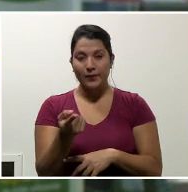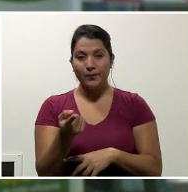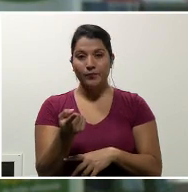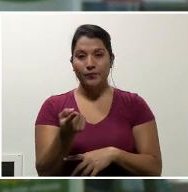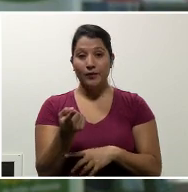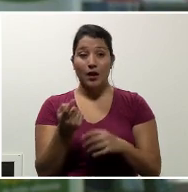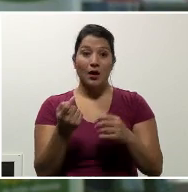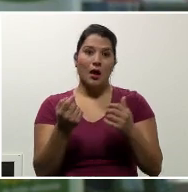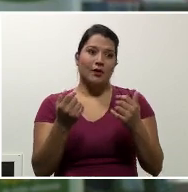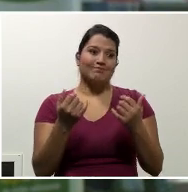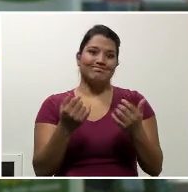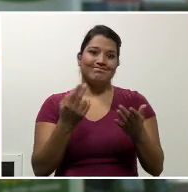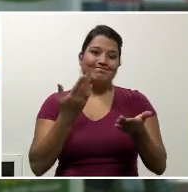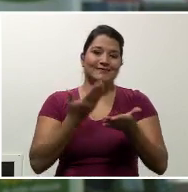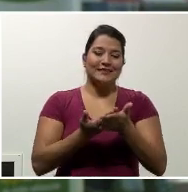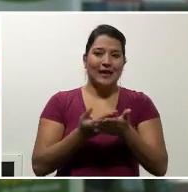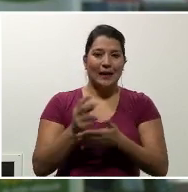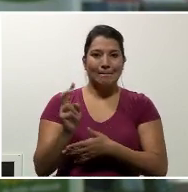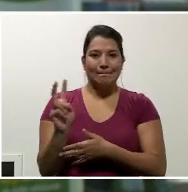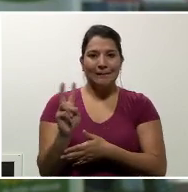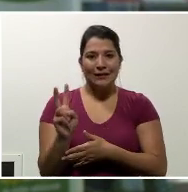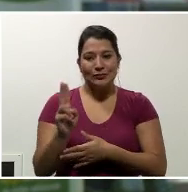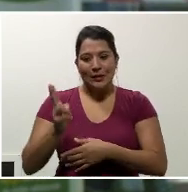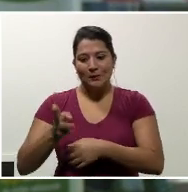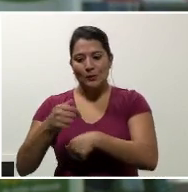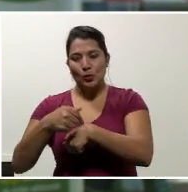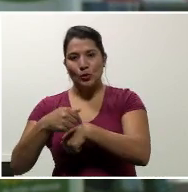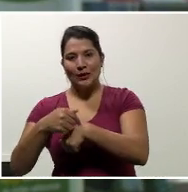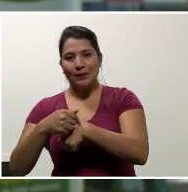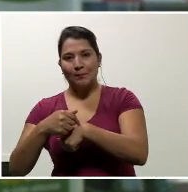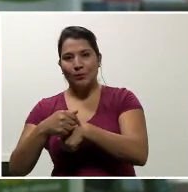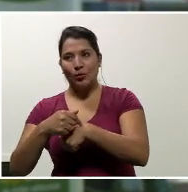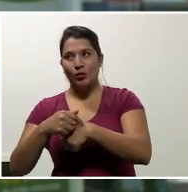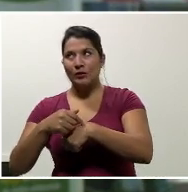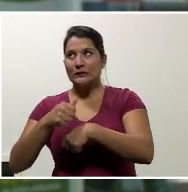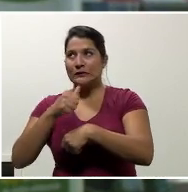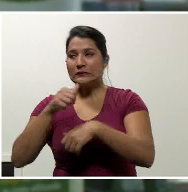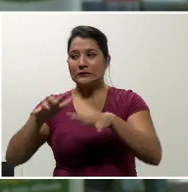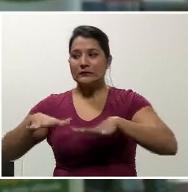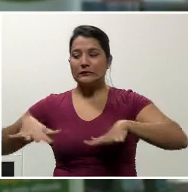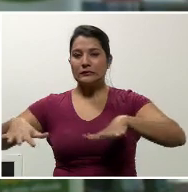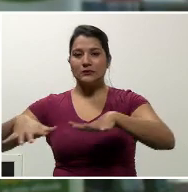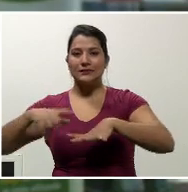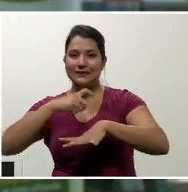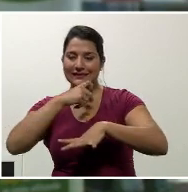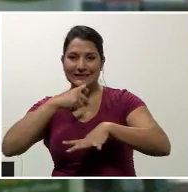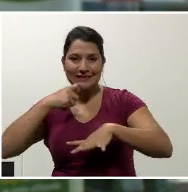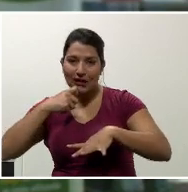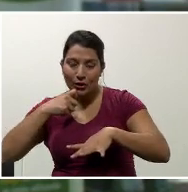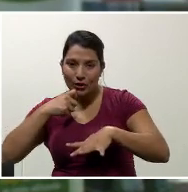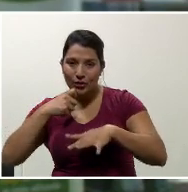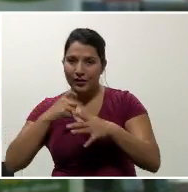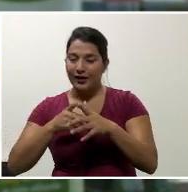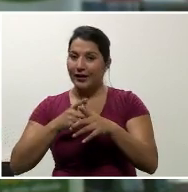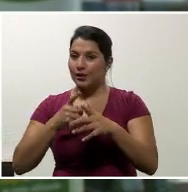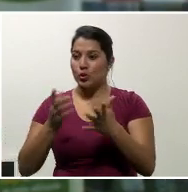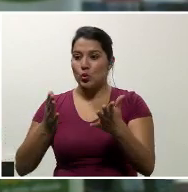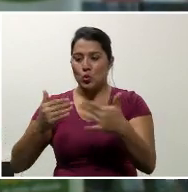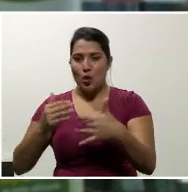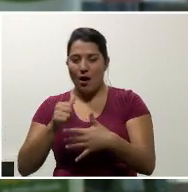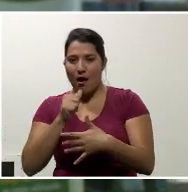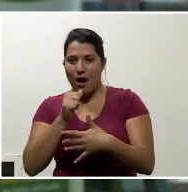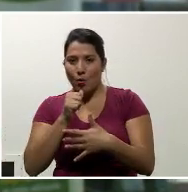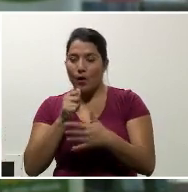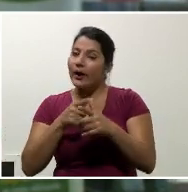un verano con una disminución en los caudales de agua, y por consiguiente también tenemos que hacer